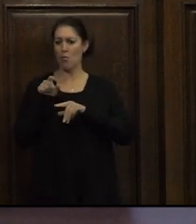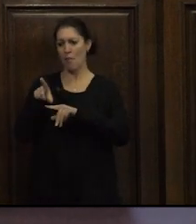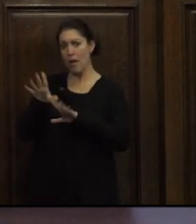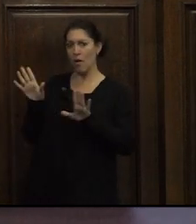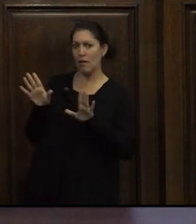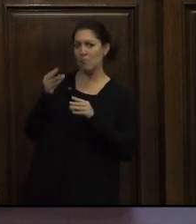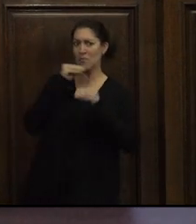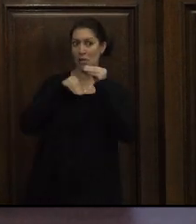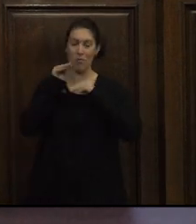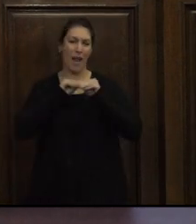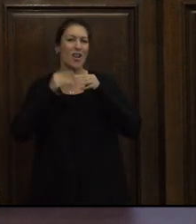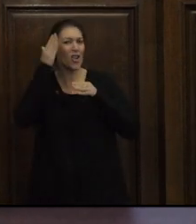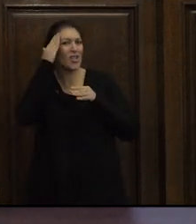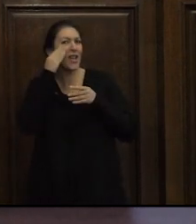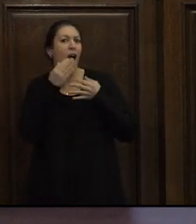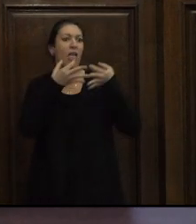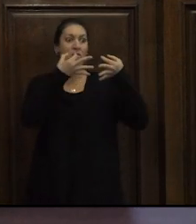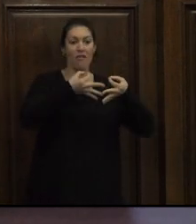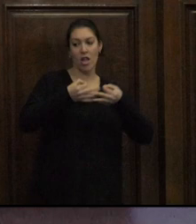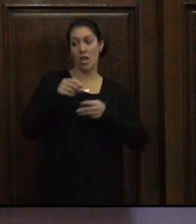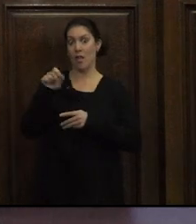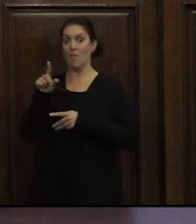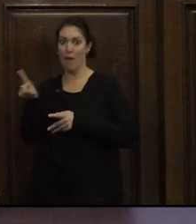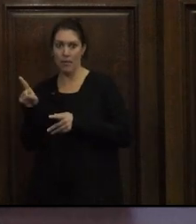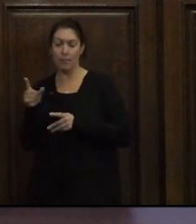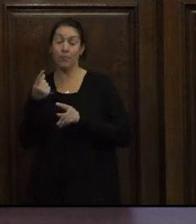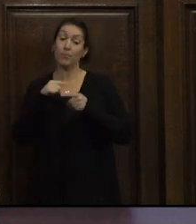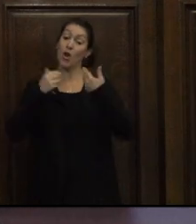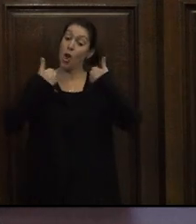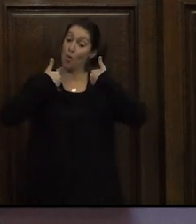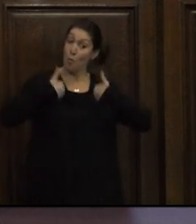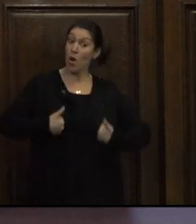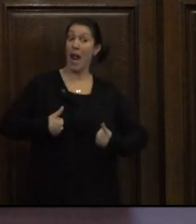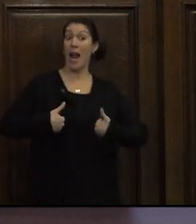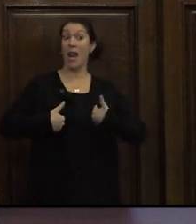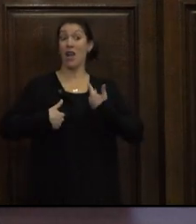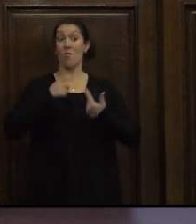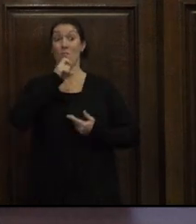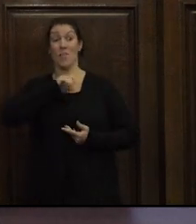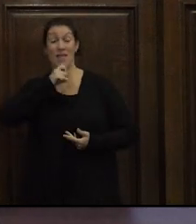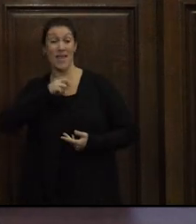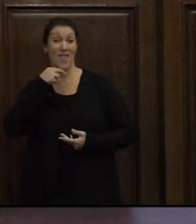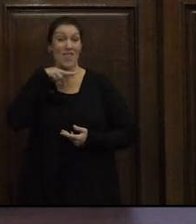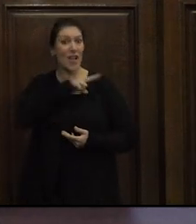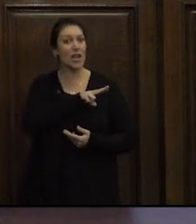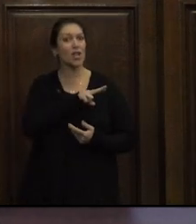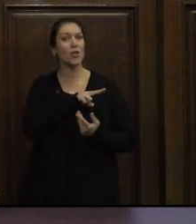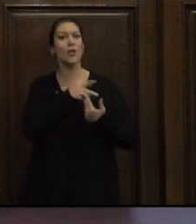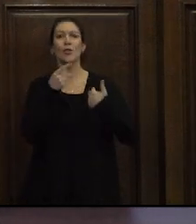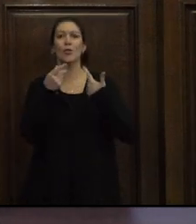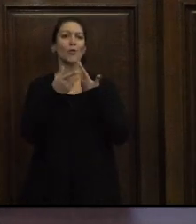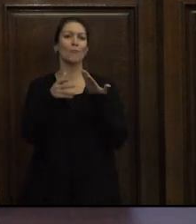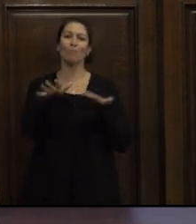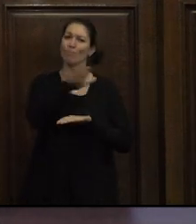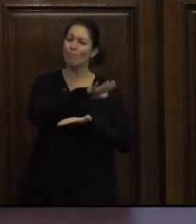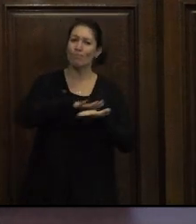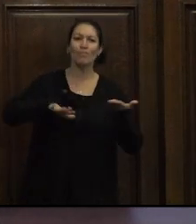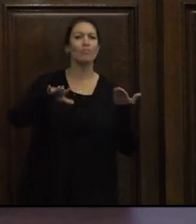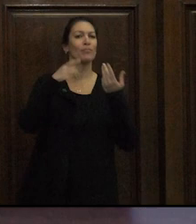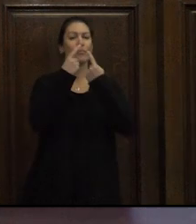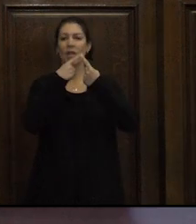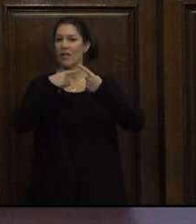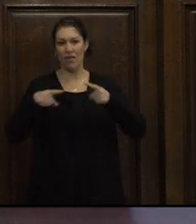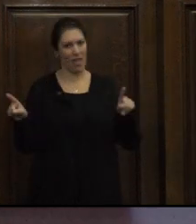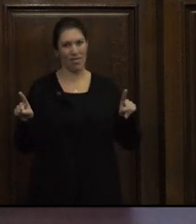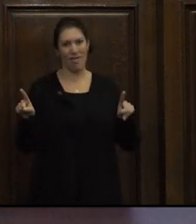todas maneras yo sé lo que está bien y lo que está mal. En cambio, en el suelo moral cínico todo eso se desdibuja y suele no haber ese